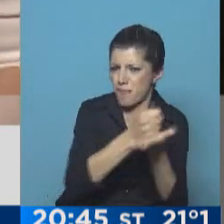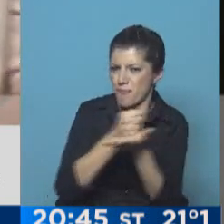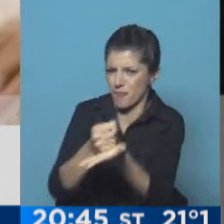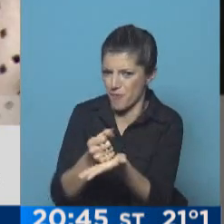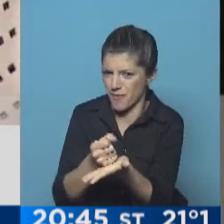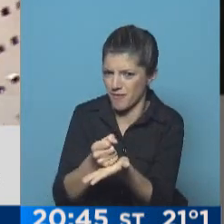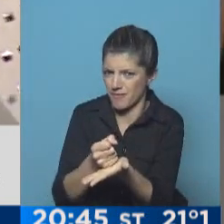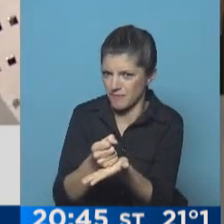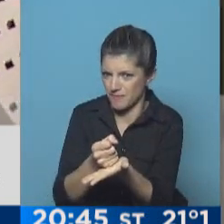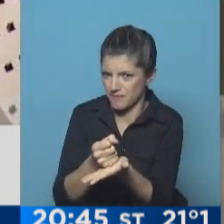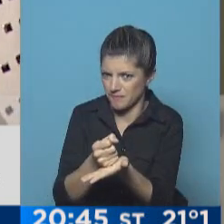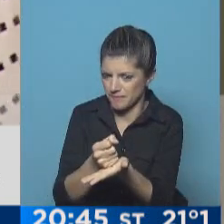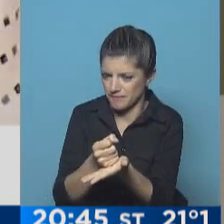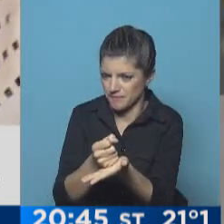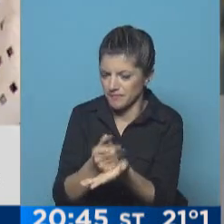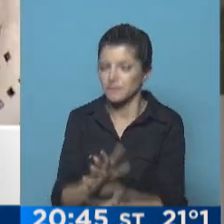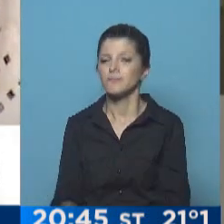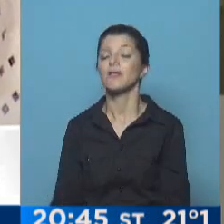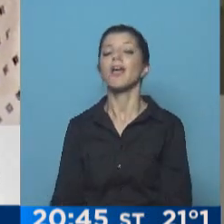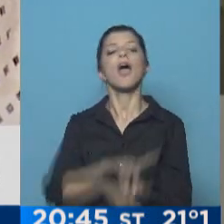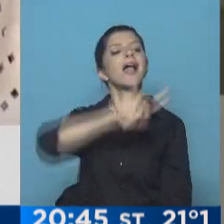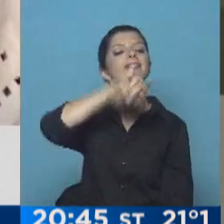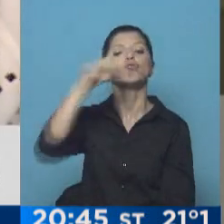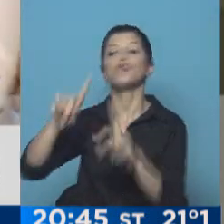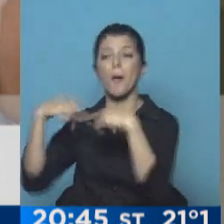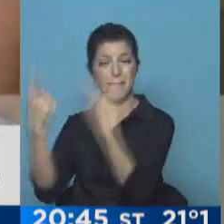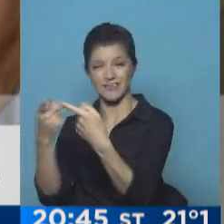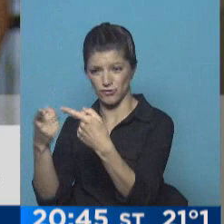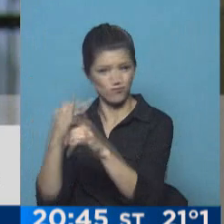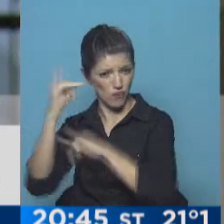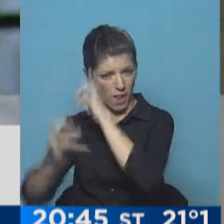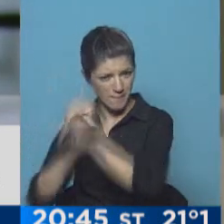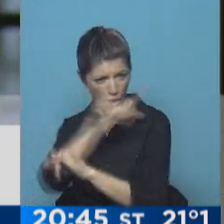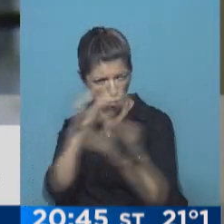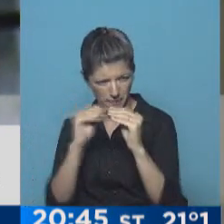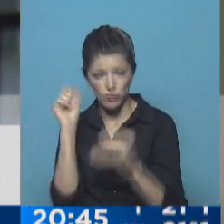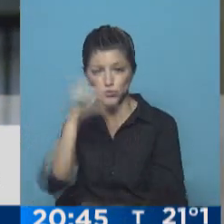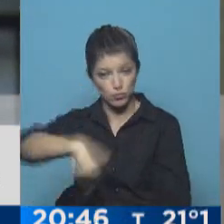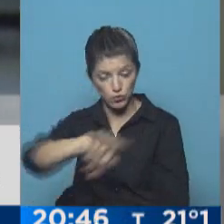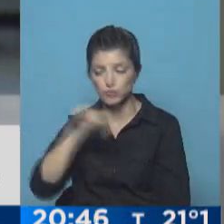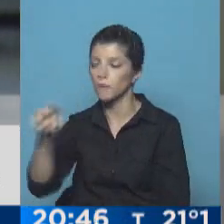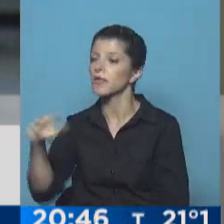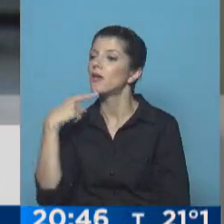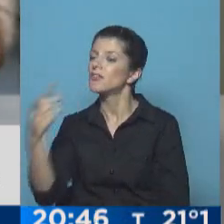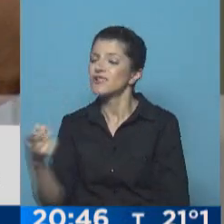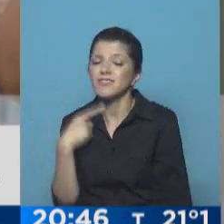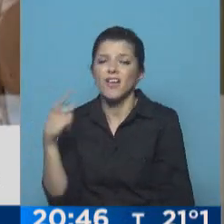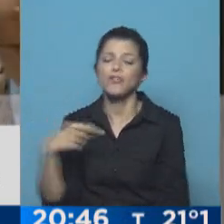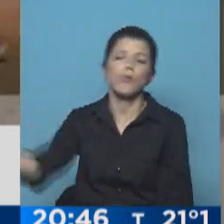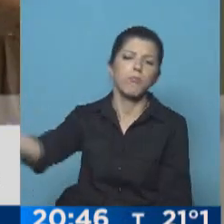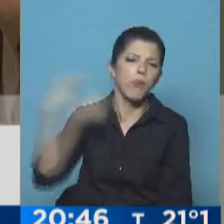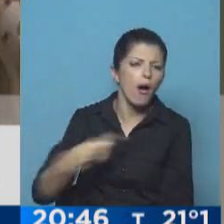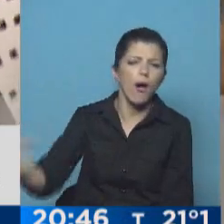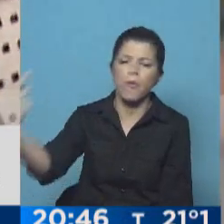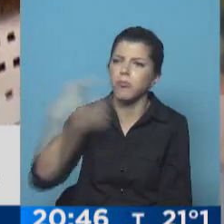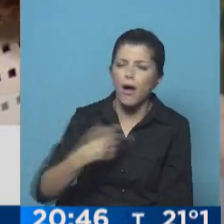que lo que les decía en el patio anterior a sus compañeros se la pasan hablando en contra del estado